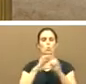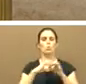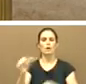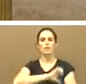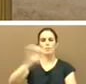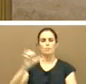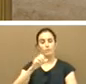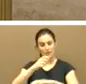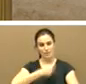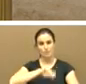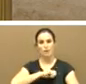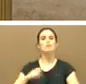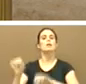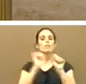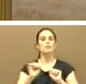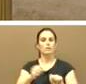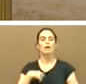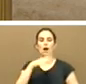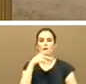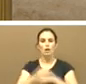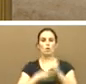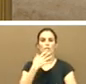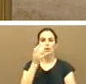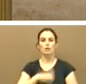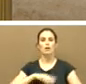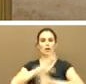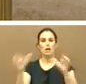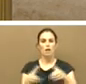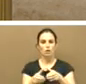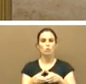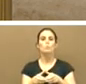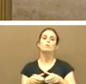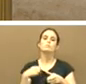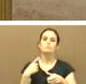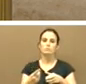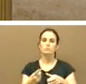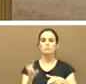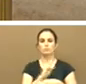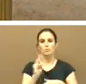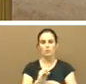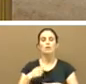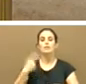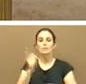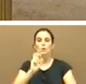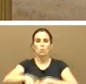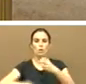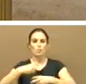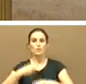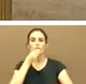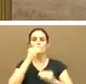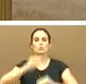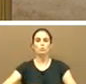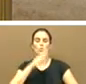formulada por el Grupo Parlamentario Popular Extremadura Unida, a la que se ha presentado una enmienda de sustitución por el Grupo Parlamentario